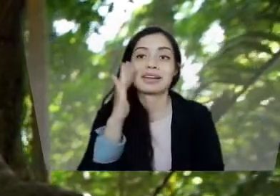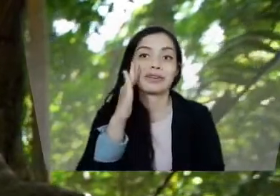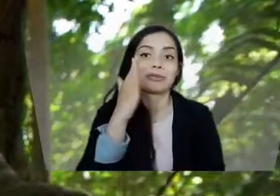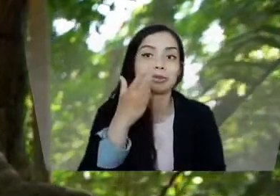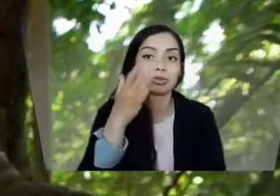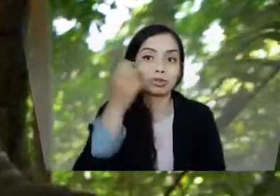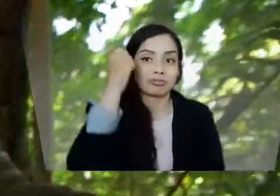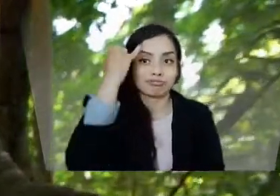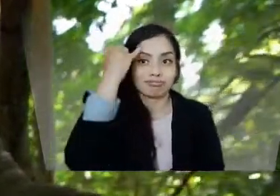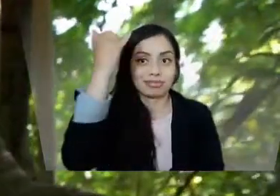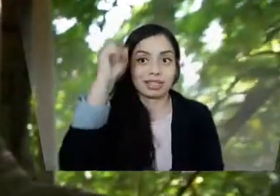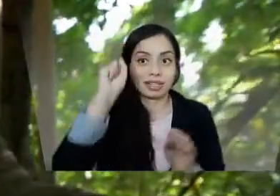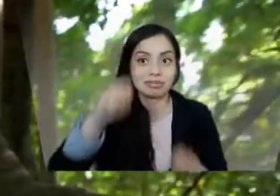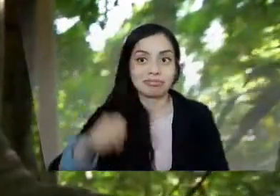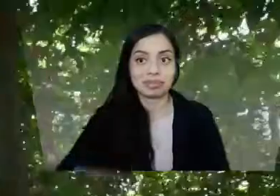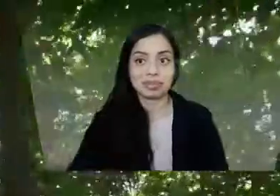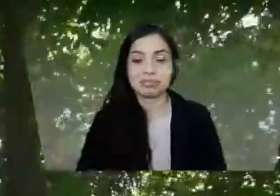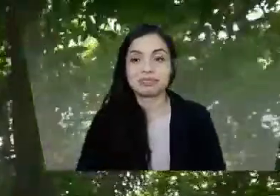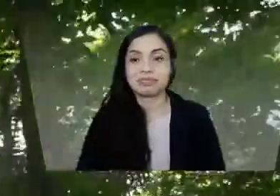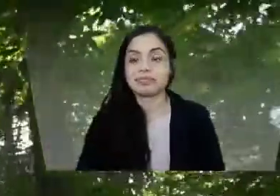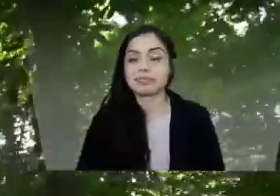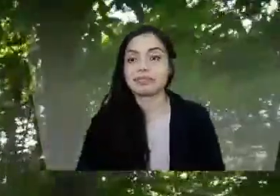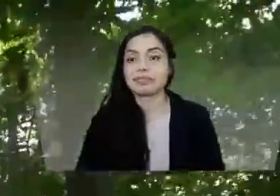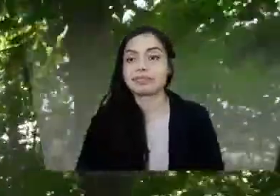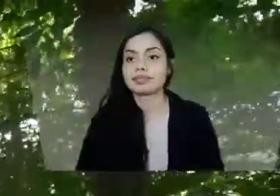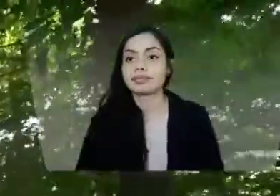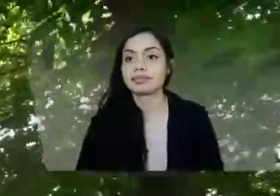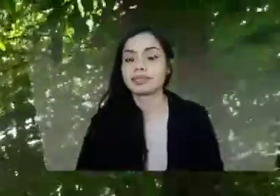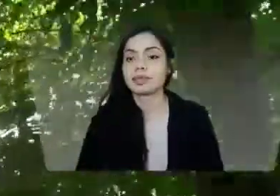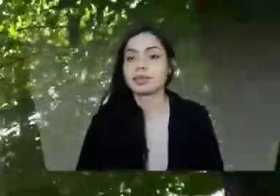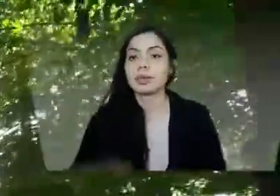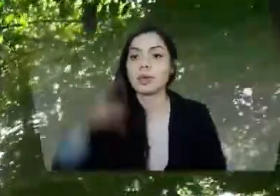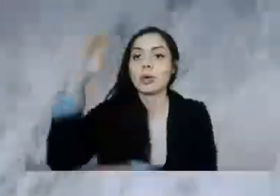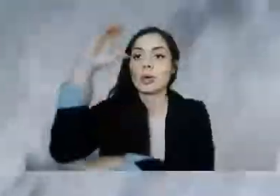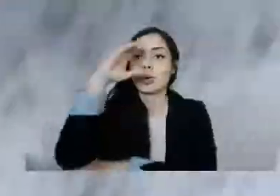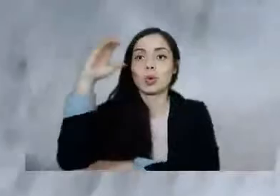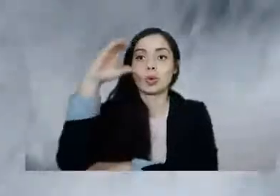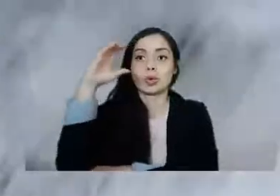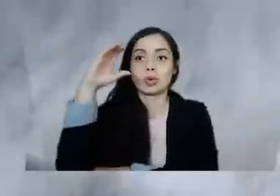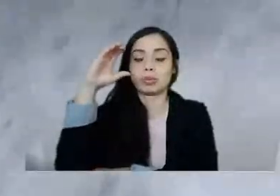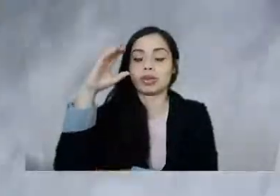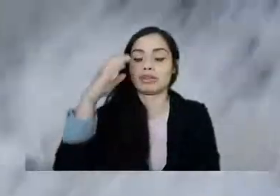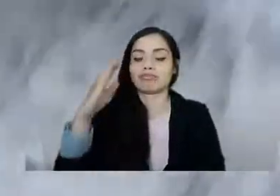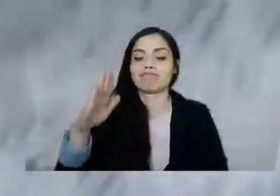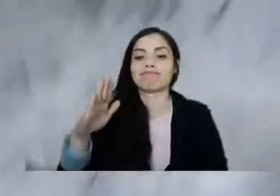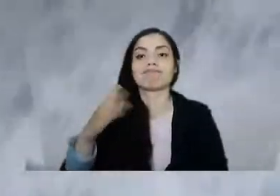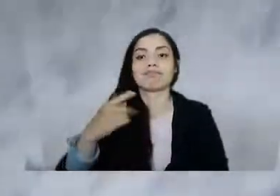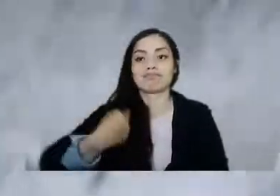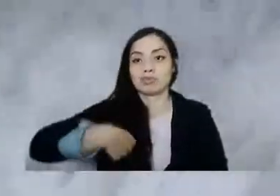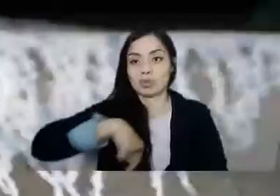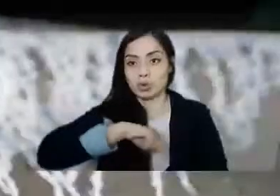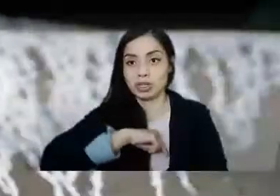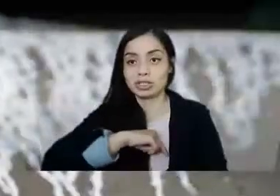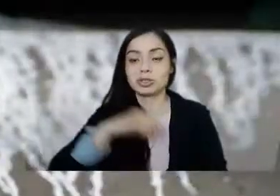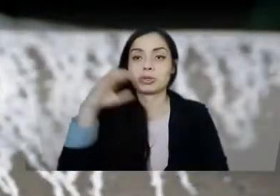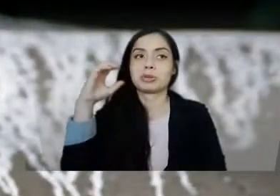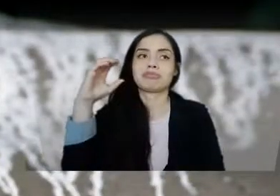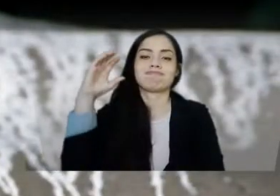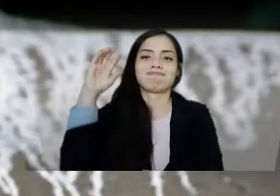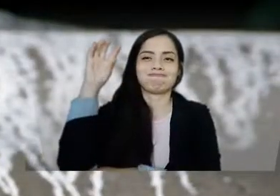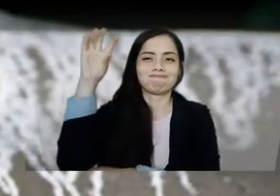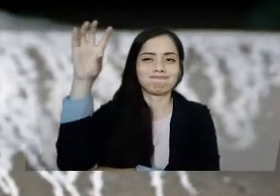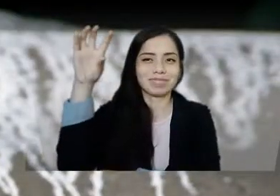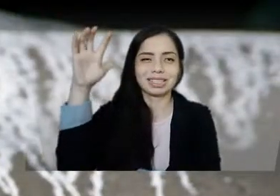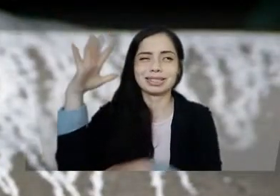Colombia, nuestro país, es un lugar en el mundo muy privilegiado. Alberga una enorme biodiversidad